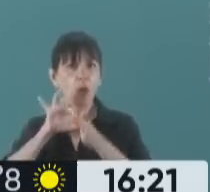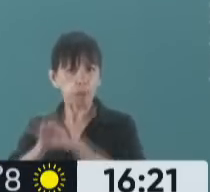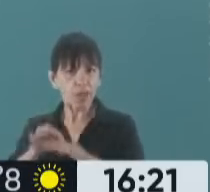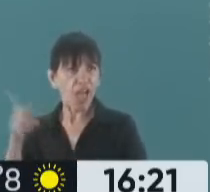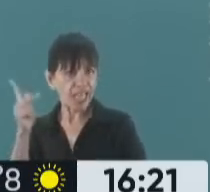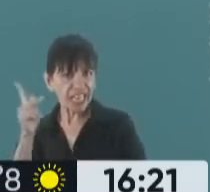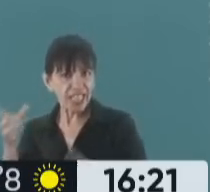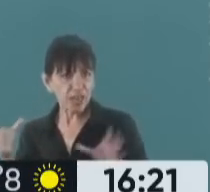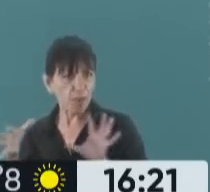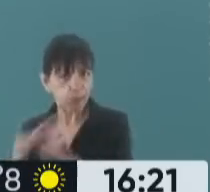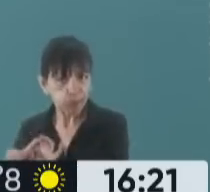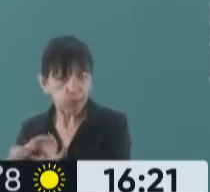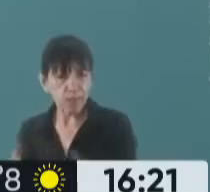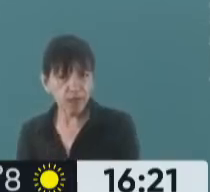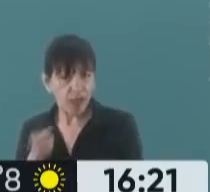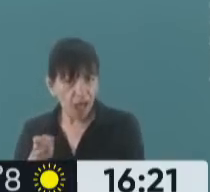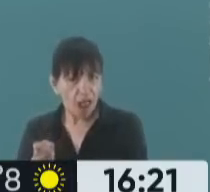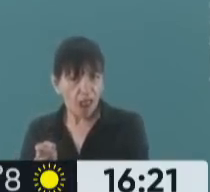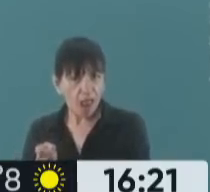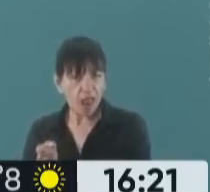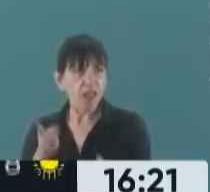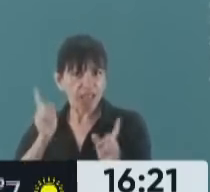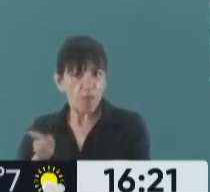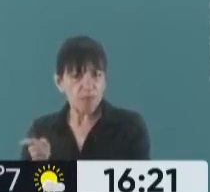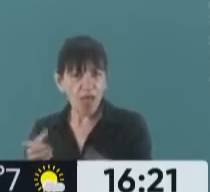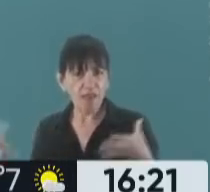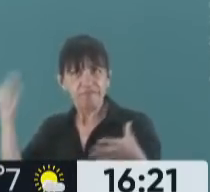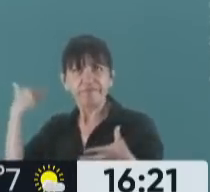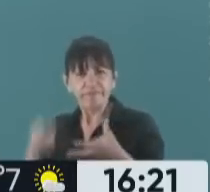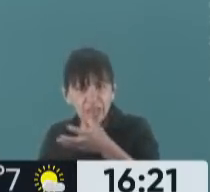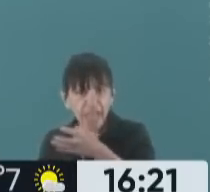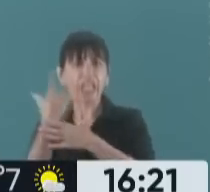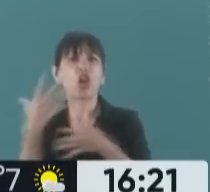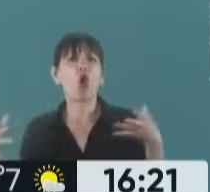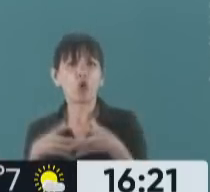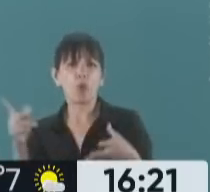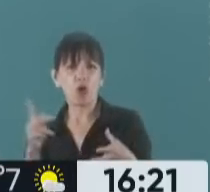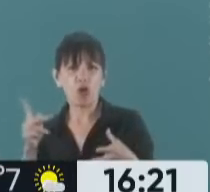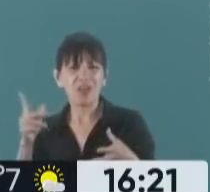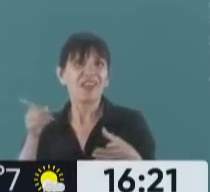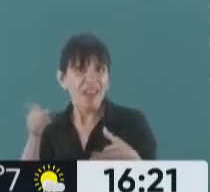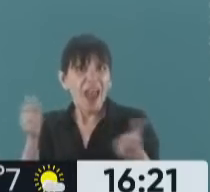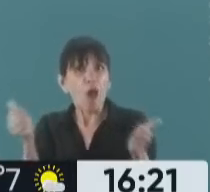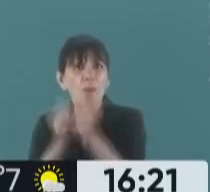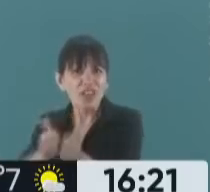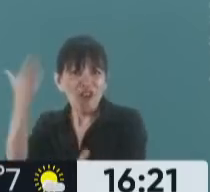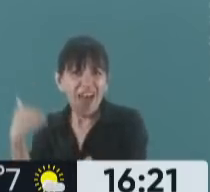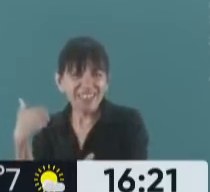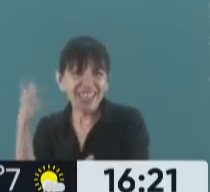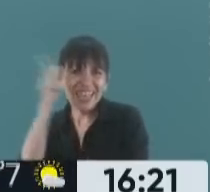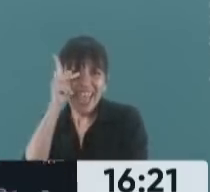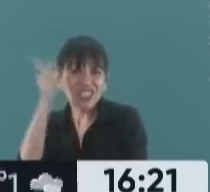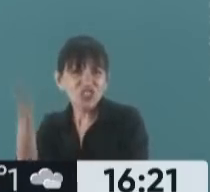mismo, digamos. El presidente es kirchnerista, es uno de los fundadores, de los que acompañó a Néstor Kirchner en la fundación del